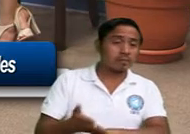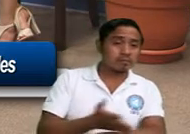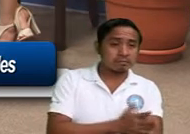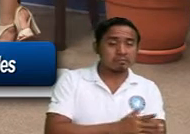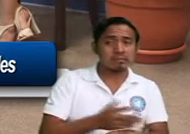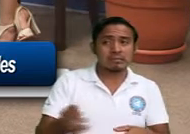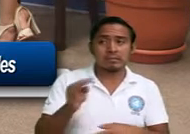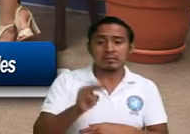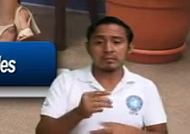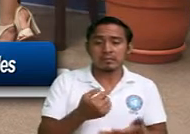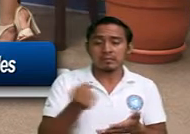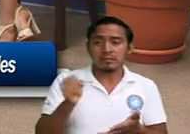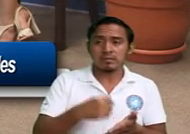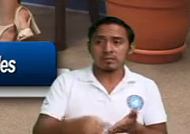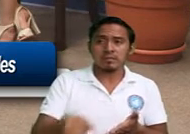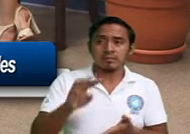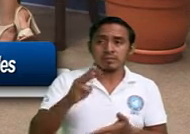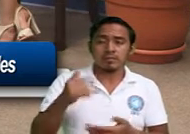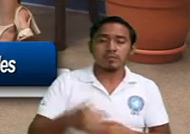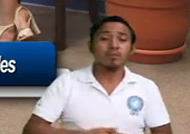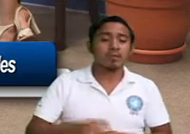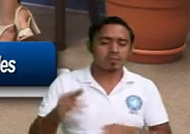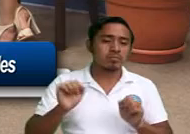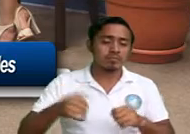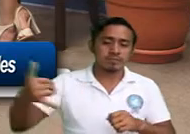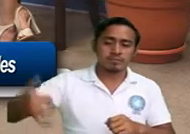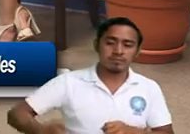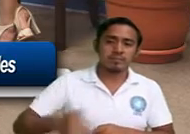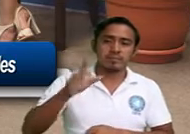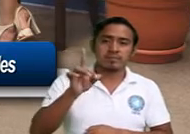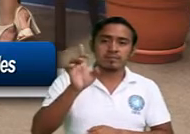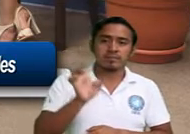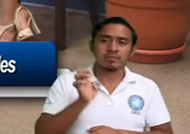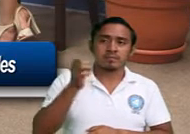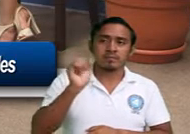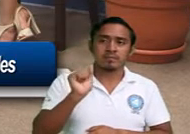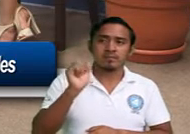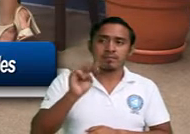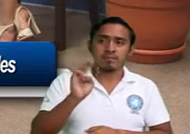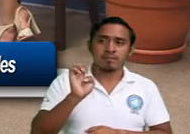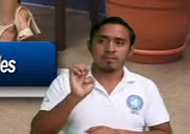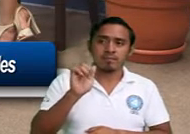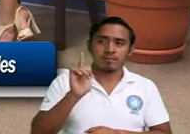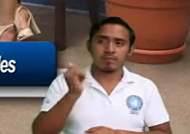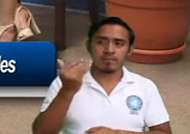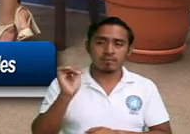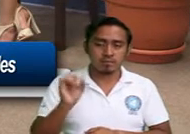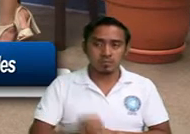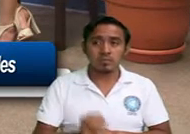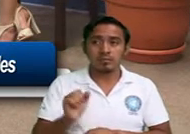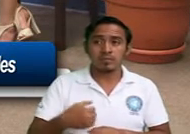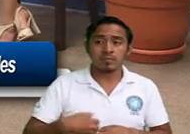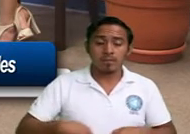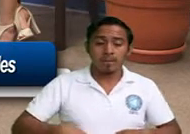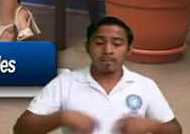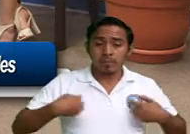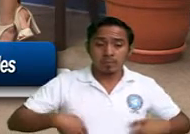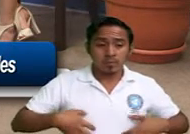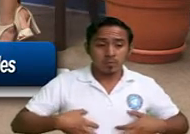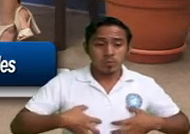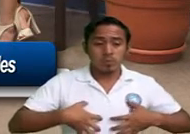semana 39, ponemos la dexametasona porque es una inyección que ayuda a que los pulmones del bebito se desarrollen un poquito